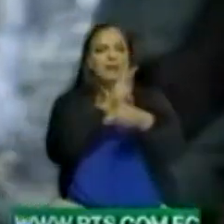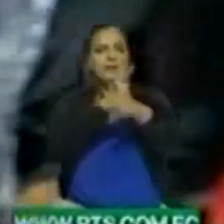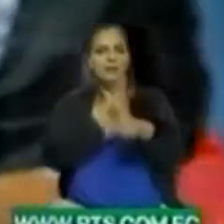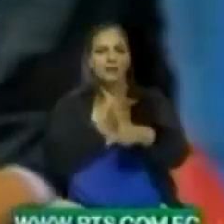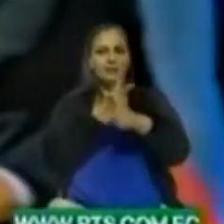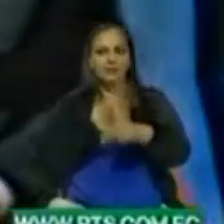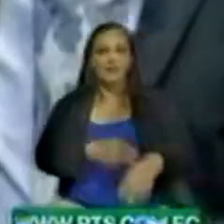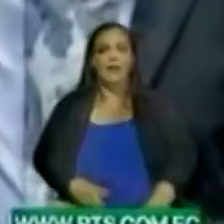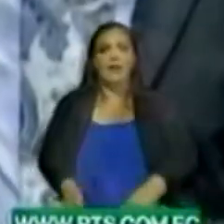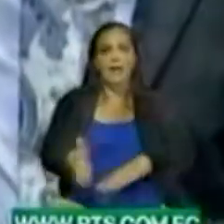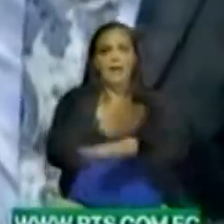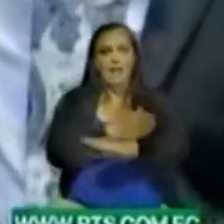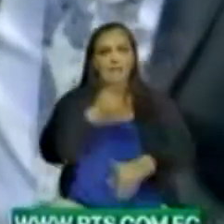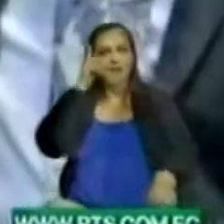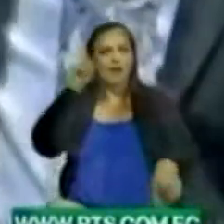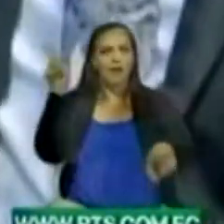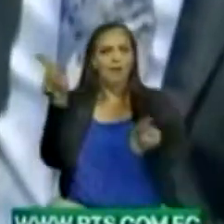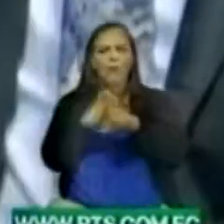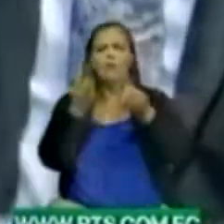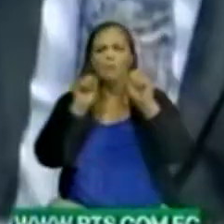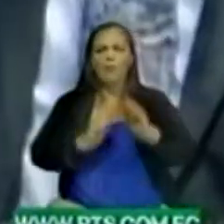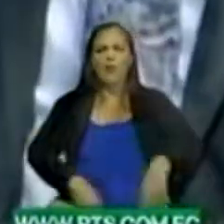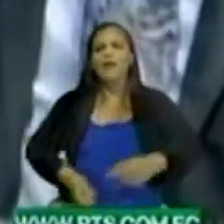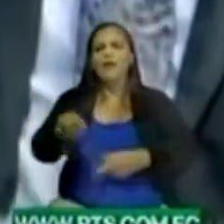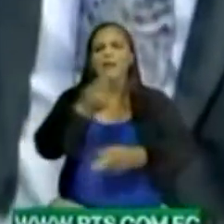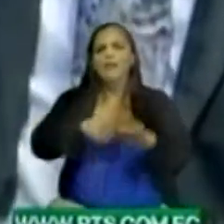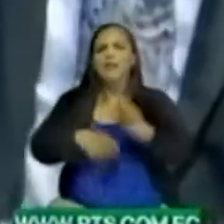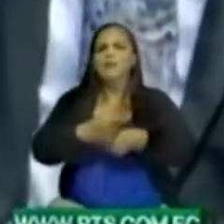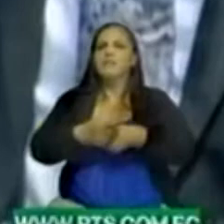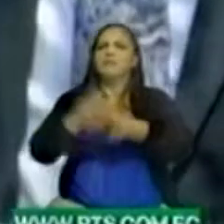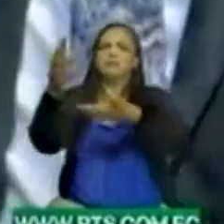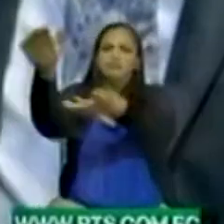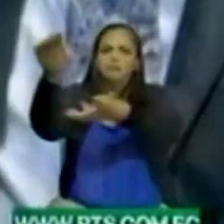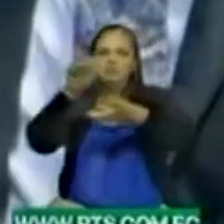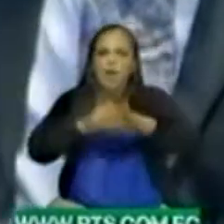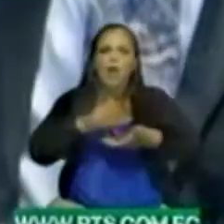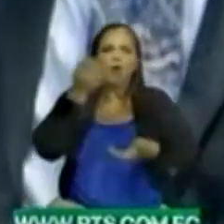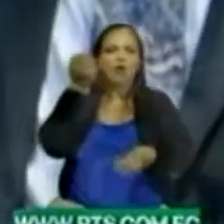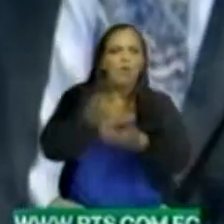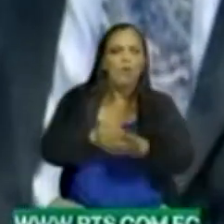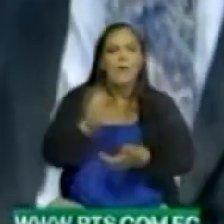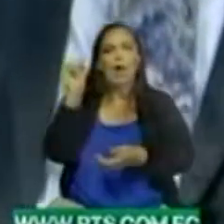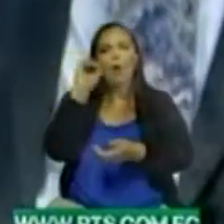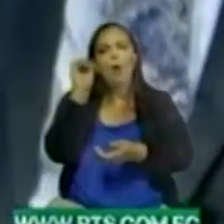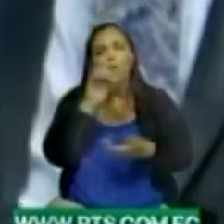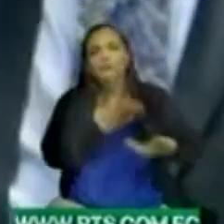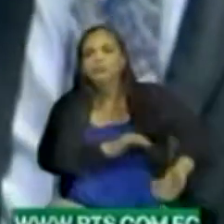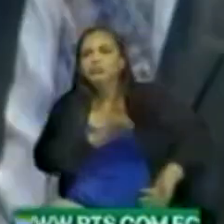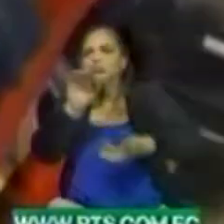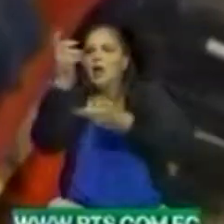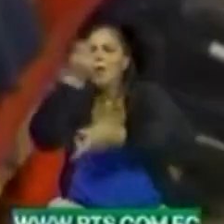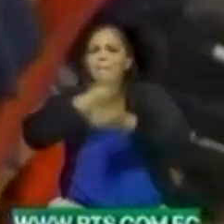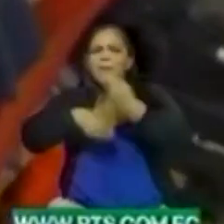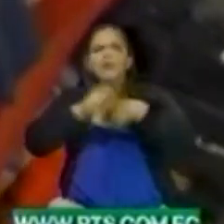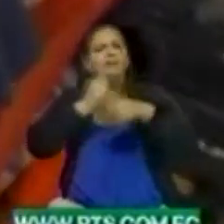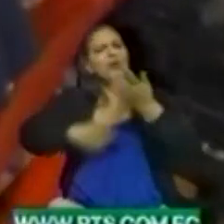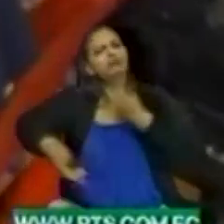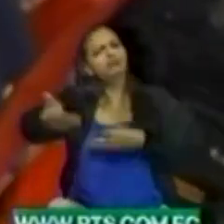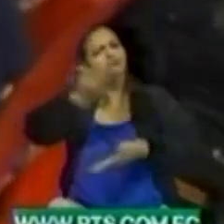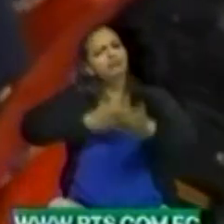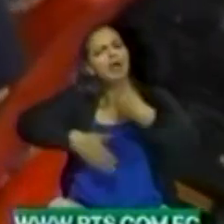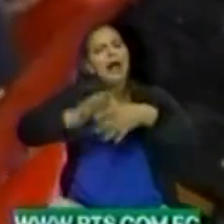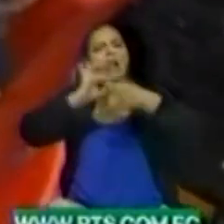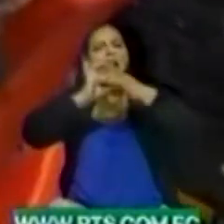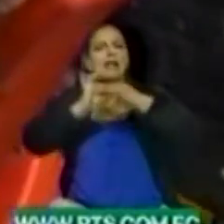gracias al Tratado de Libre Comercio con la Unión Europea, que solo en los dos últimos años y medio de aplicación permitió